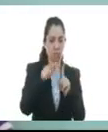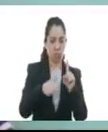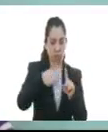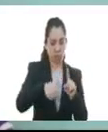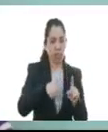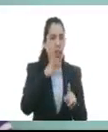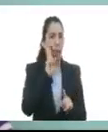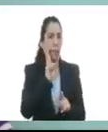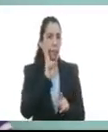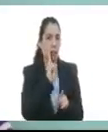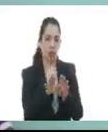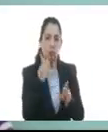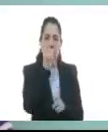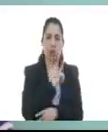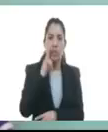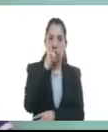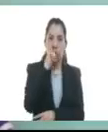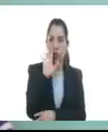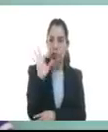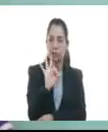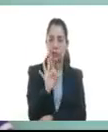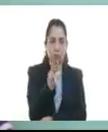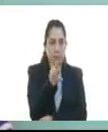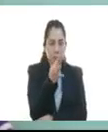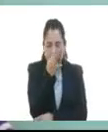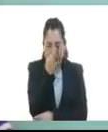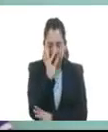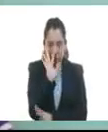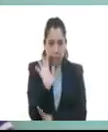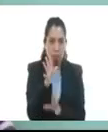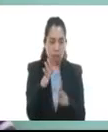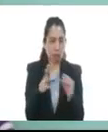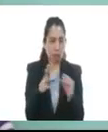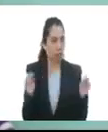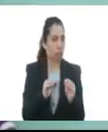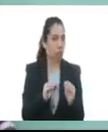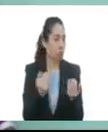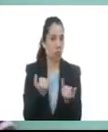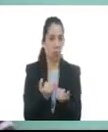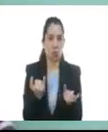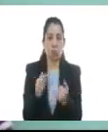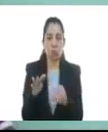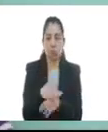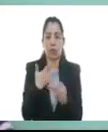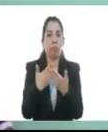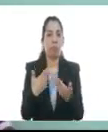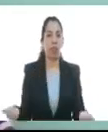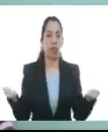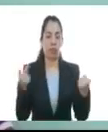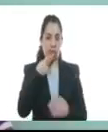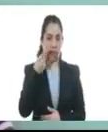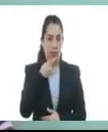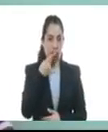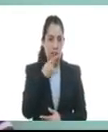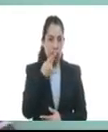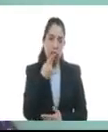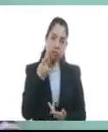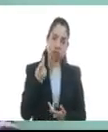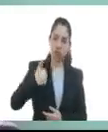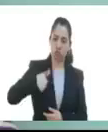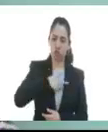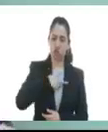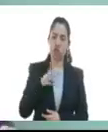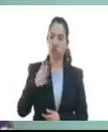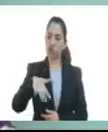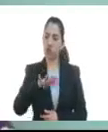que esté más próxima a pasar por este mismo proceso de la desaparición. Entonces, pues haciendo una búsqueda simple en internet, en Google, dimos